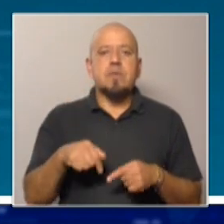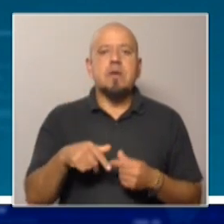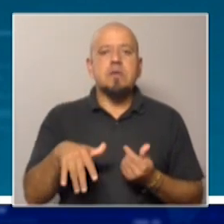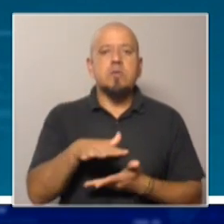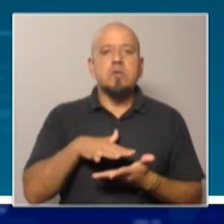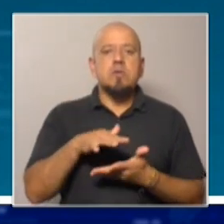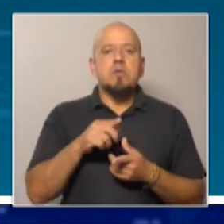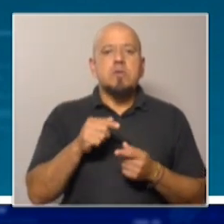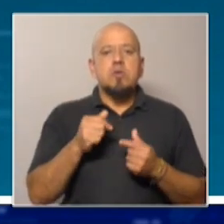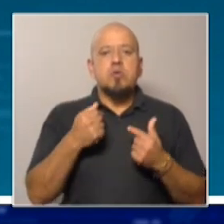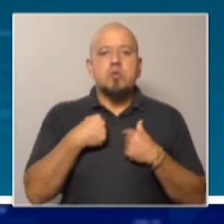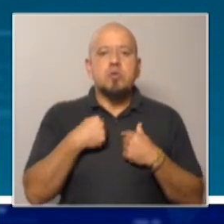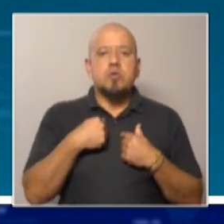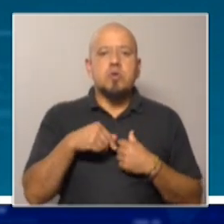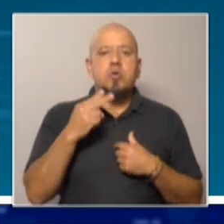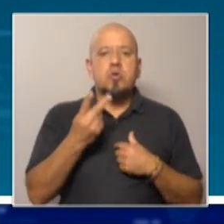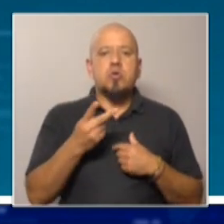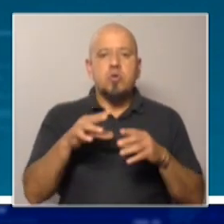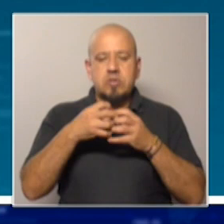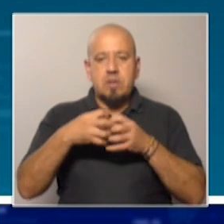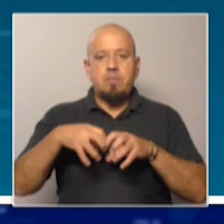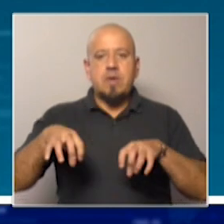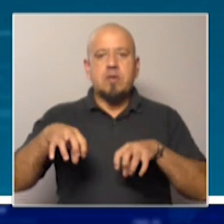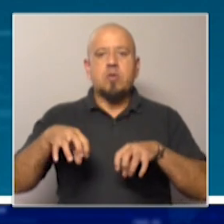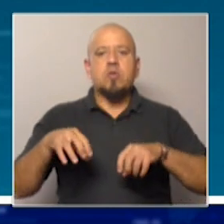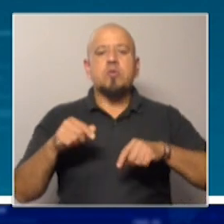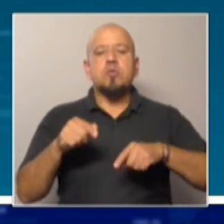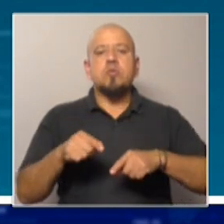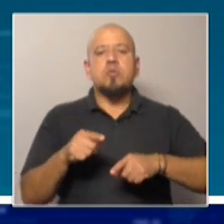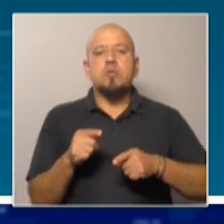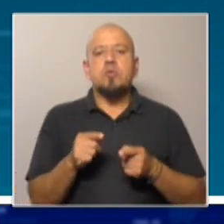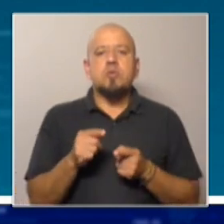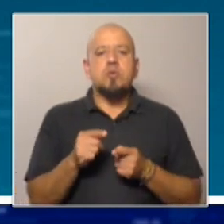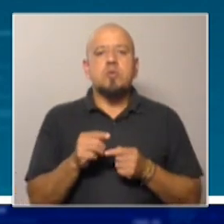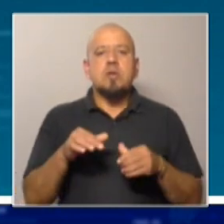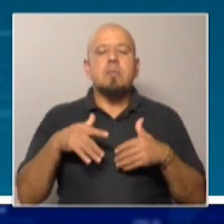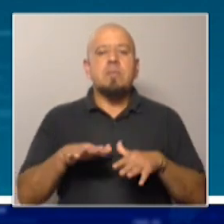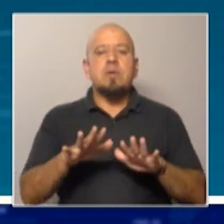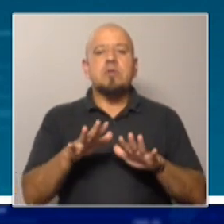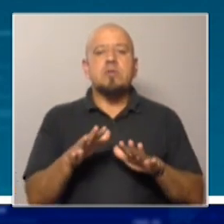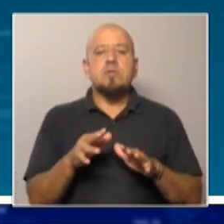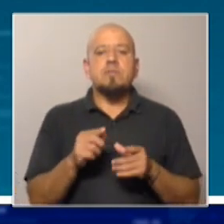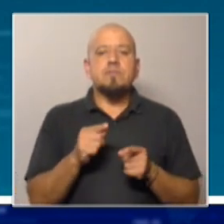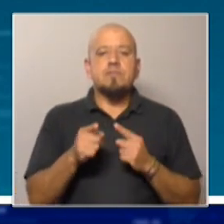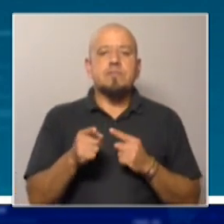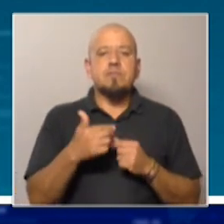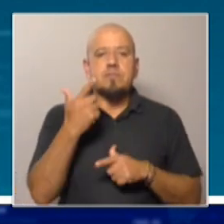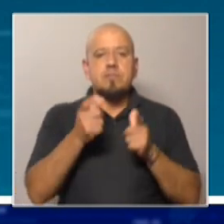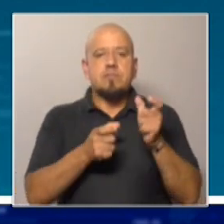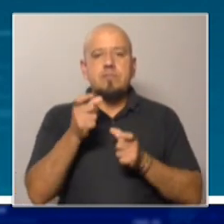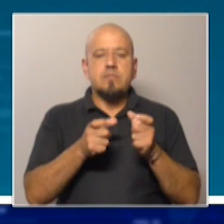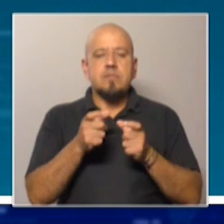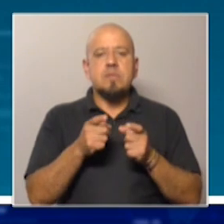situación. Nosotros separamos dos grandes aspectos en la preparación. Uno que es la preparación, digamos, con lo que tiene que ver con el personal en